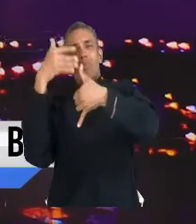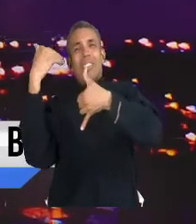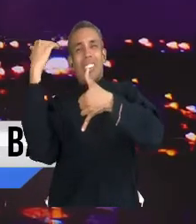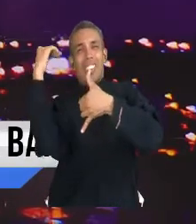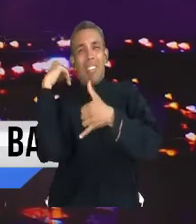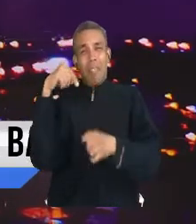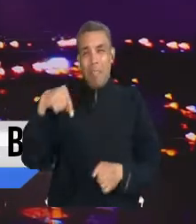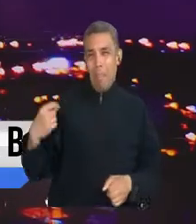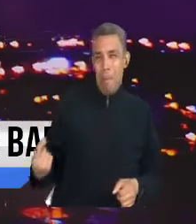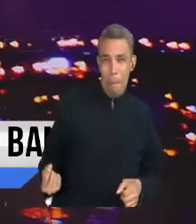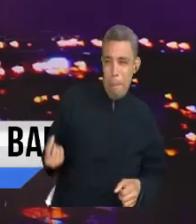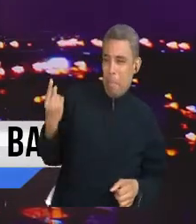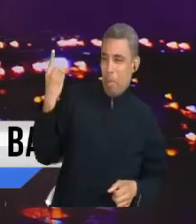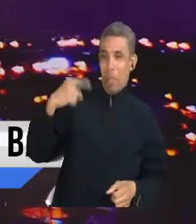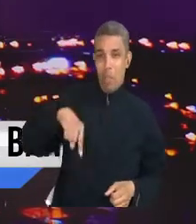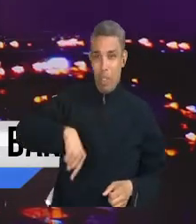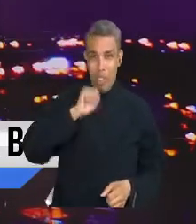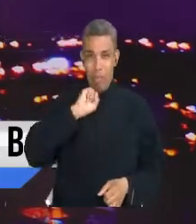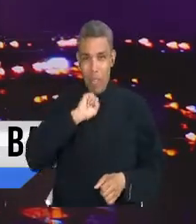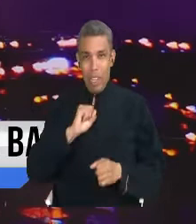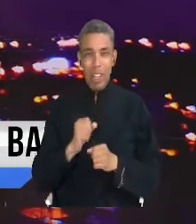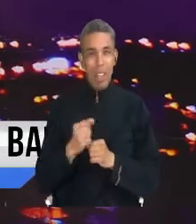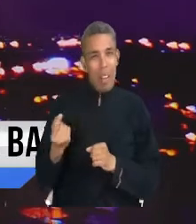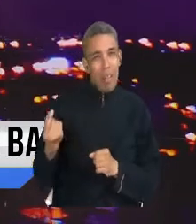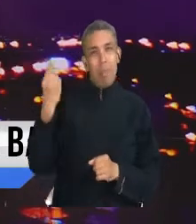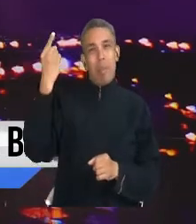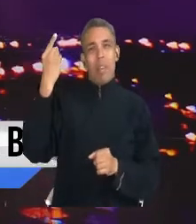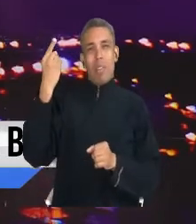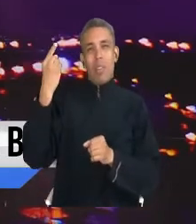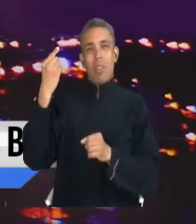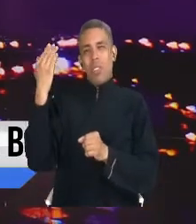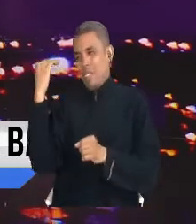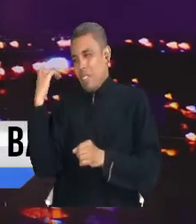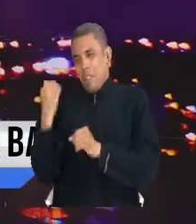petrolera. Y pues ellos trajeron, además de su cultura,